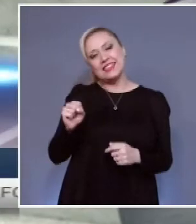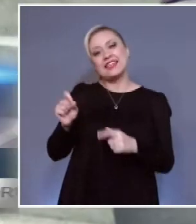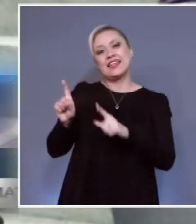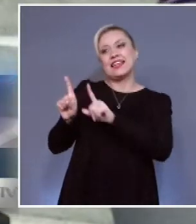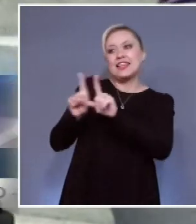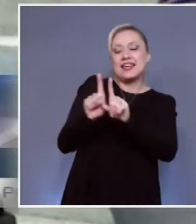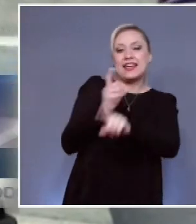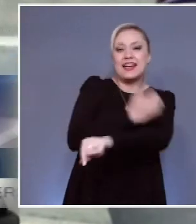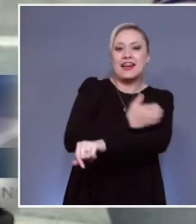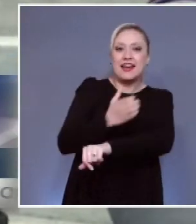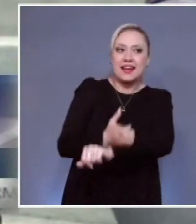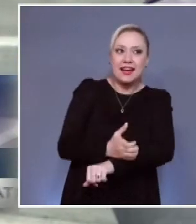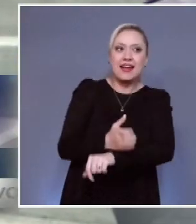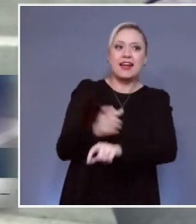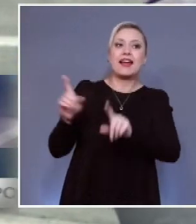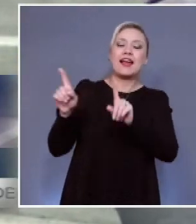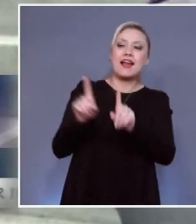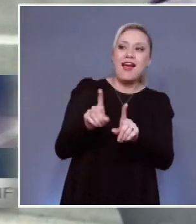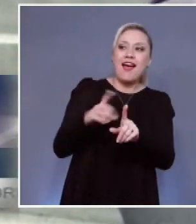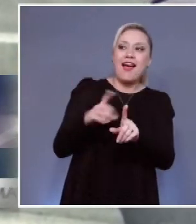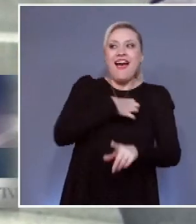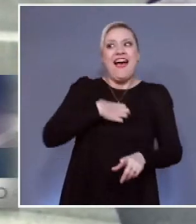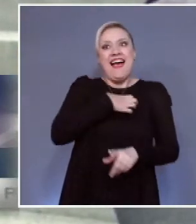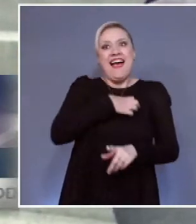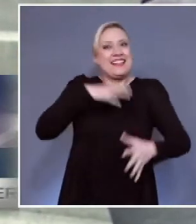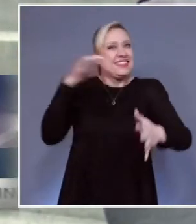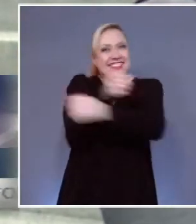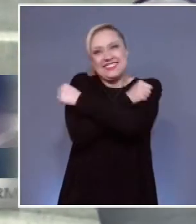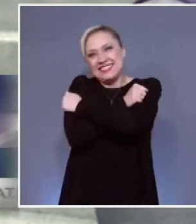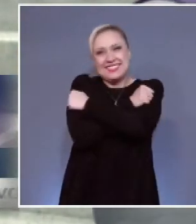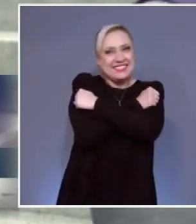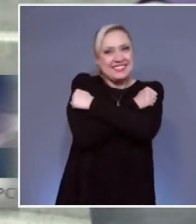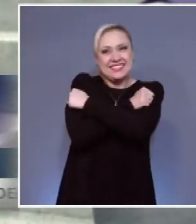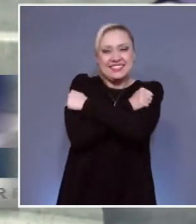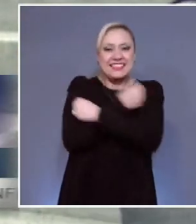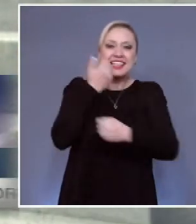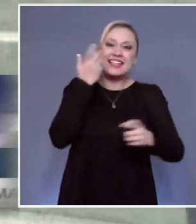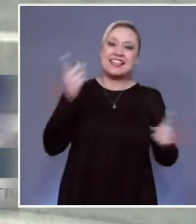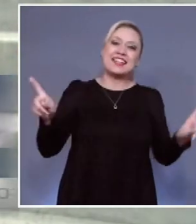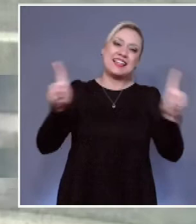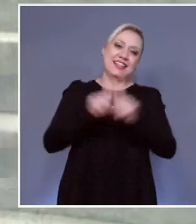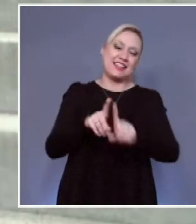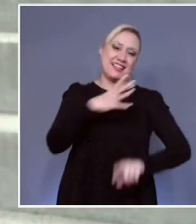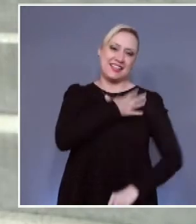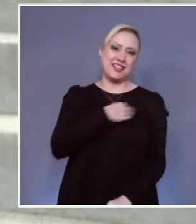como vemos, está muy contenta y pues lo único que quiere es ver a sus dos hijos, quienes